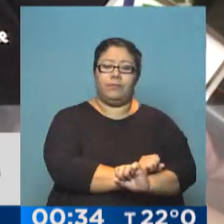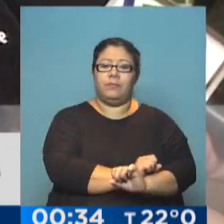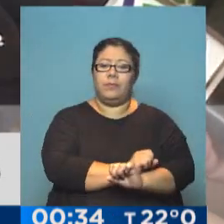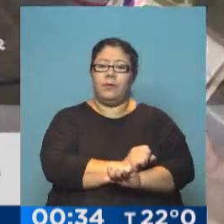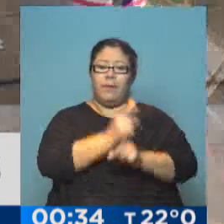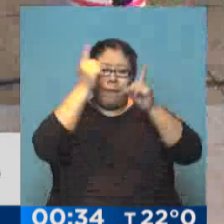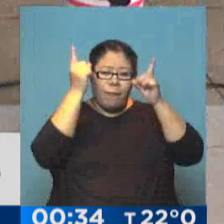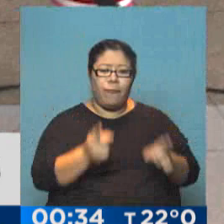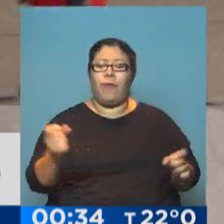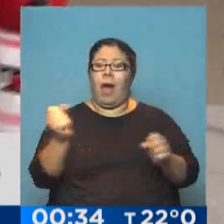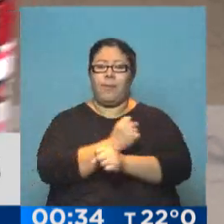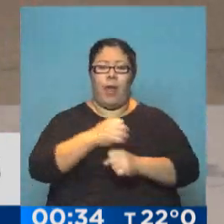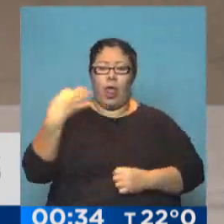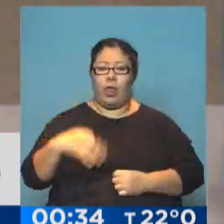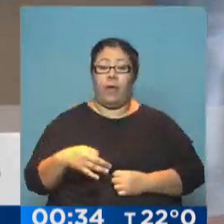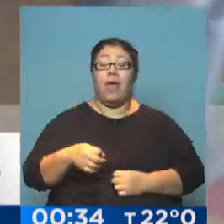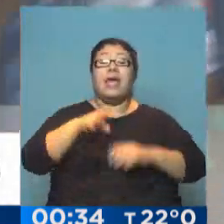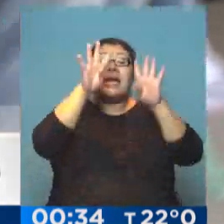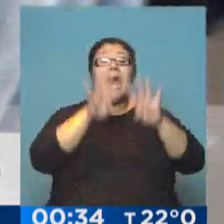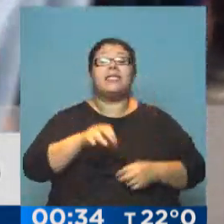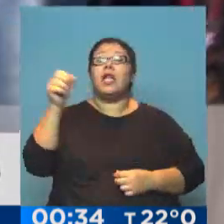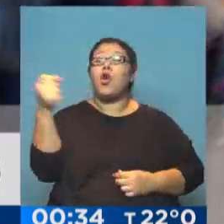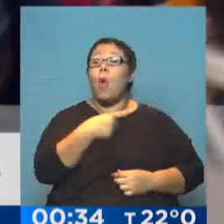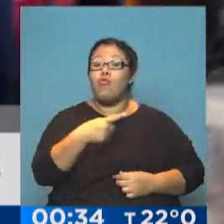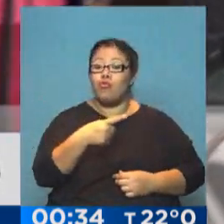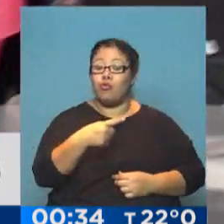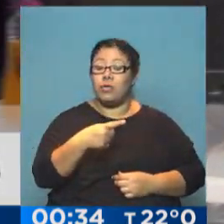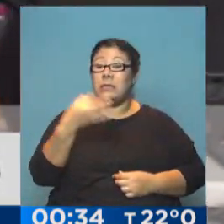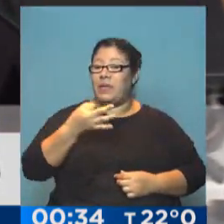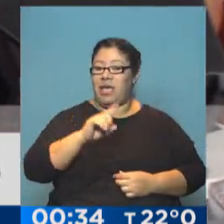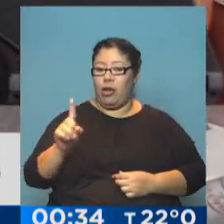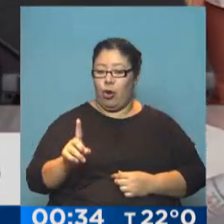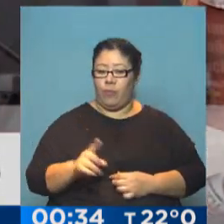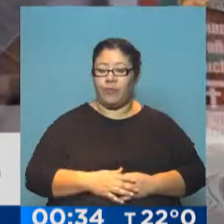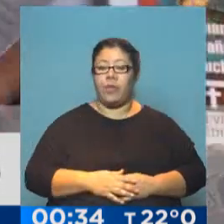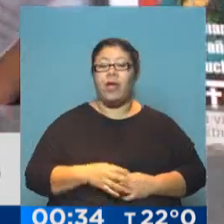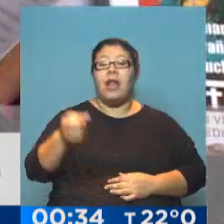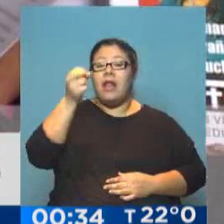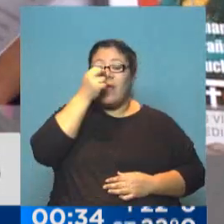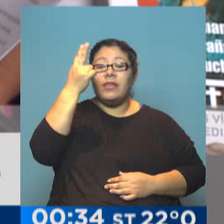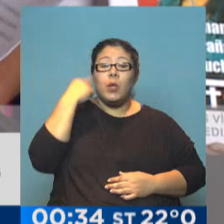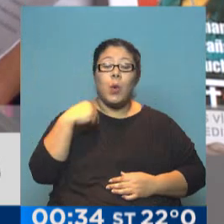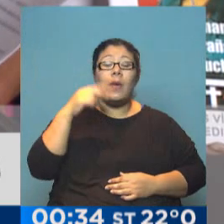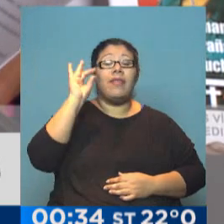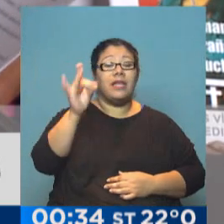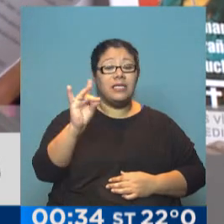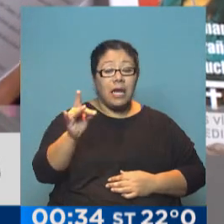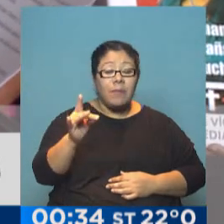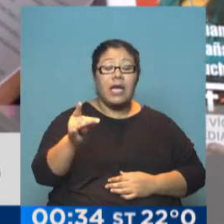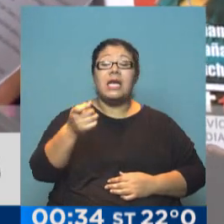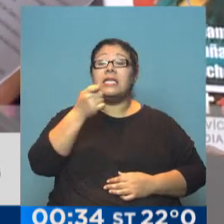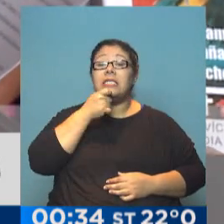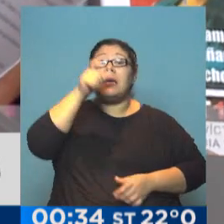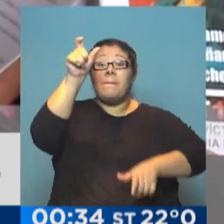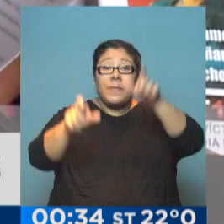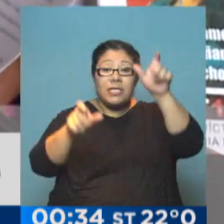y común. Eso es lo que pretendemos. Para el 29 esperamos que todo quien quiera acompañarnos sin